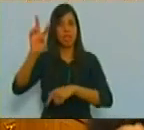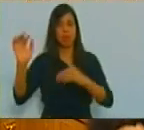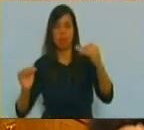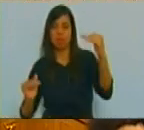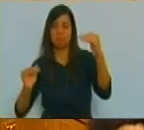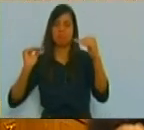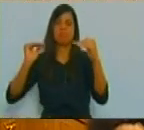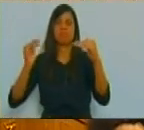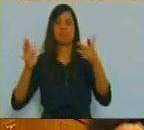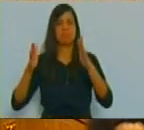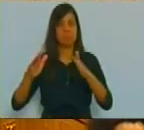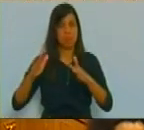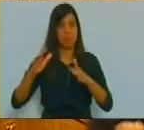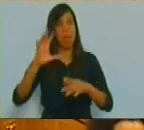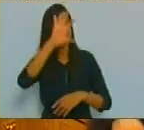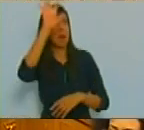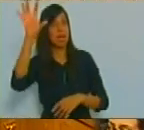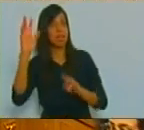cualquier cosa